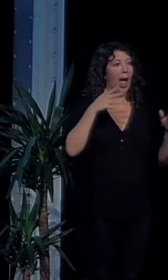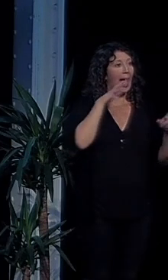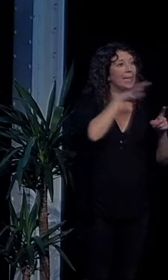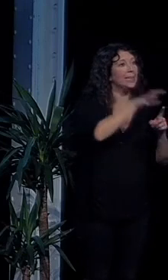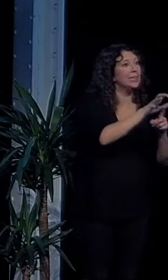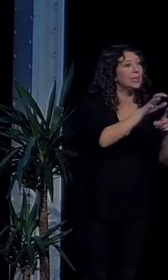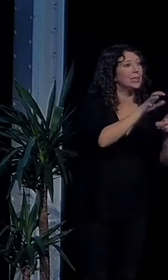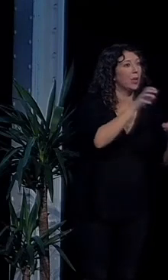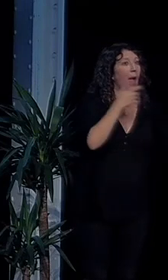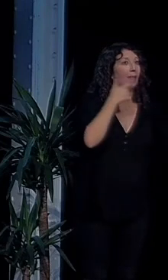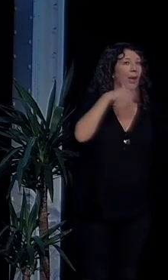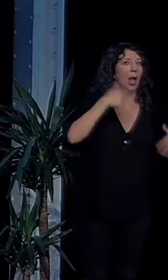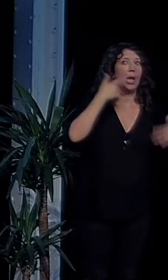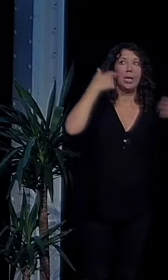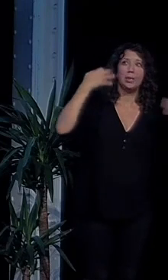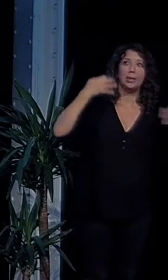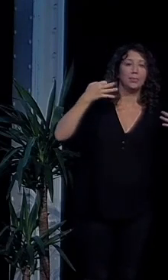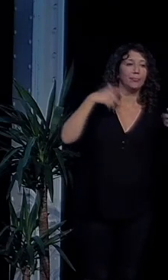porque, bueno, pues